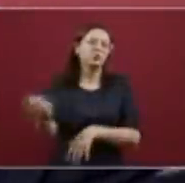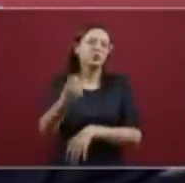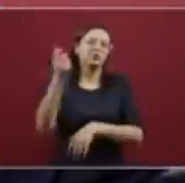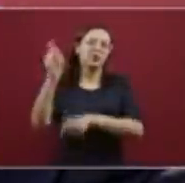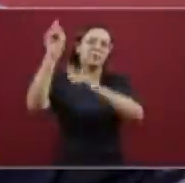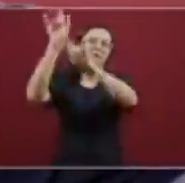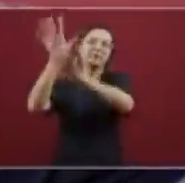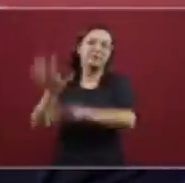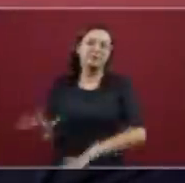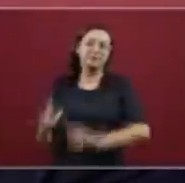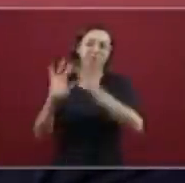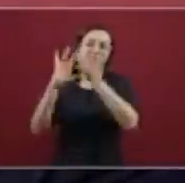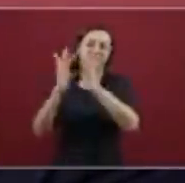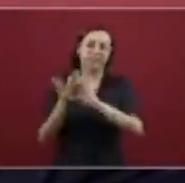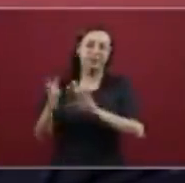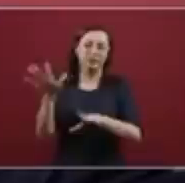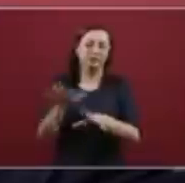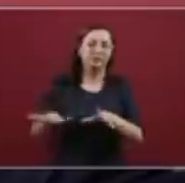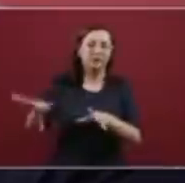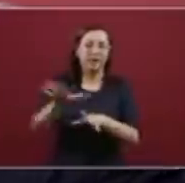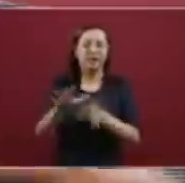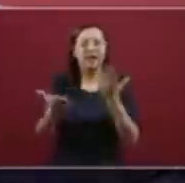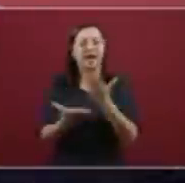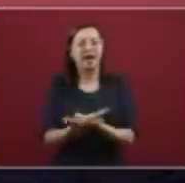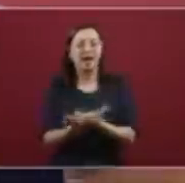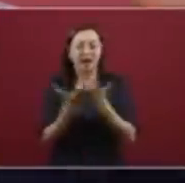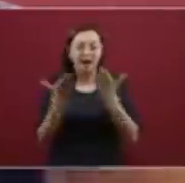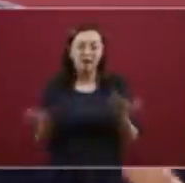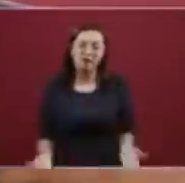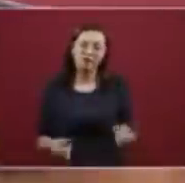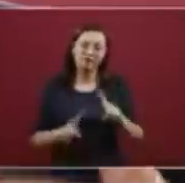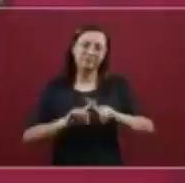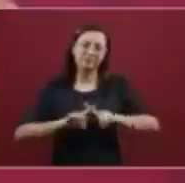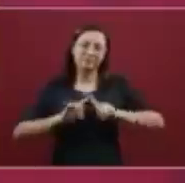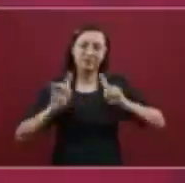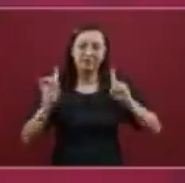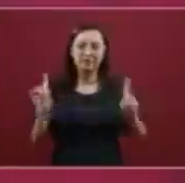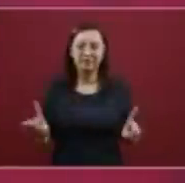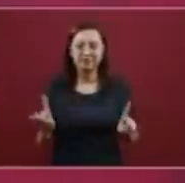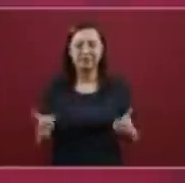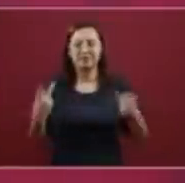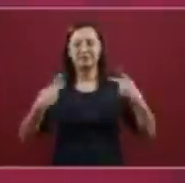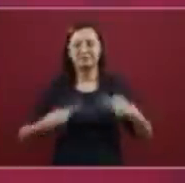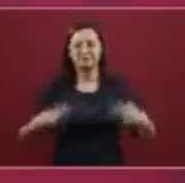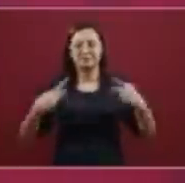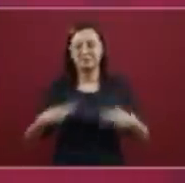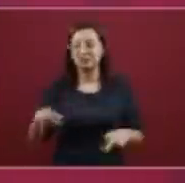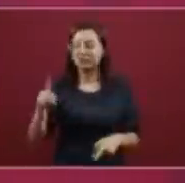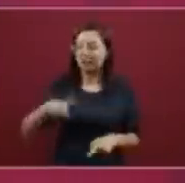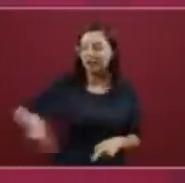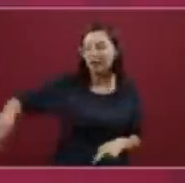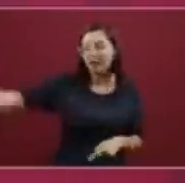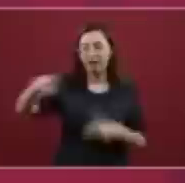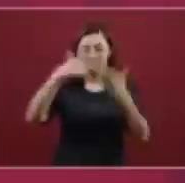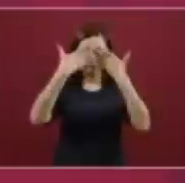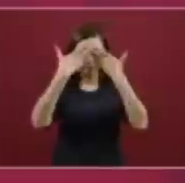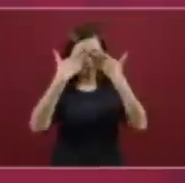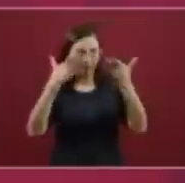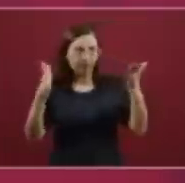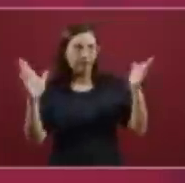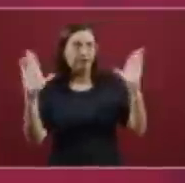ahora es distinto. La gente está muy consciente de las cosas.